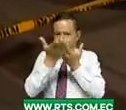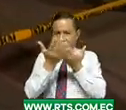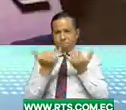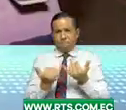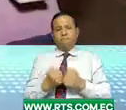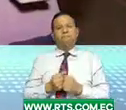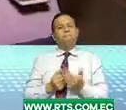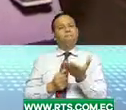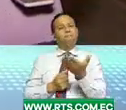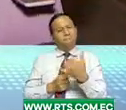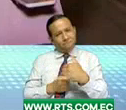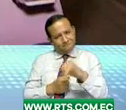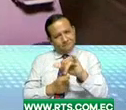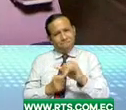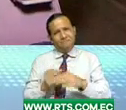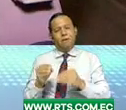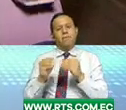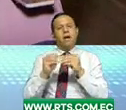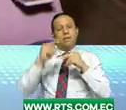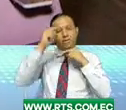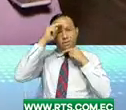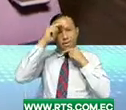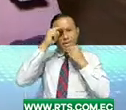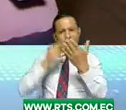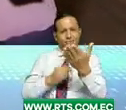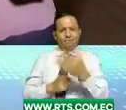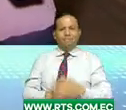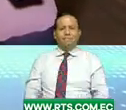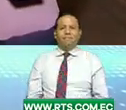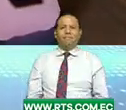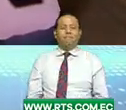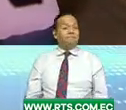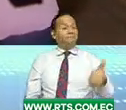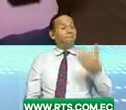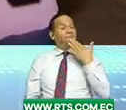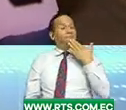regreso a Estudios Centrales contigo, que tienes más noticias. Correcto, Adriana. Muchísimas gracias por ese reporte.